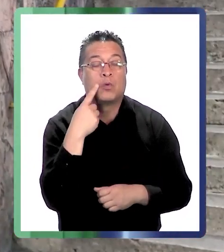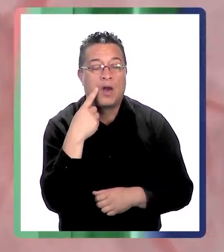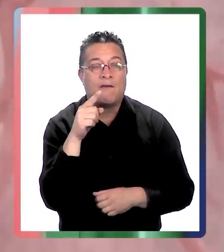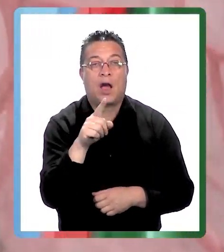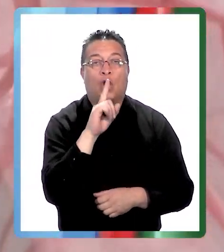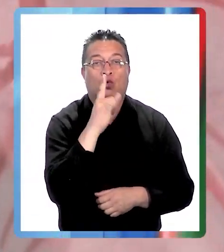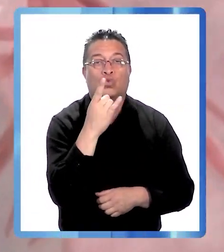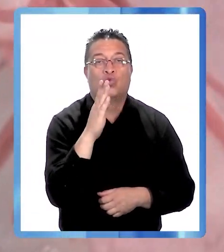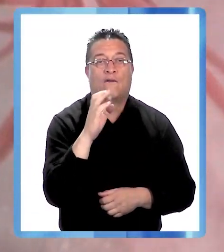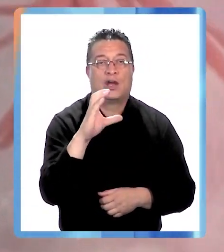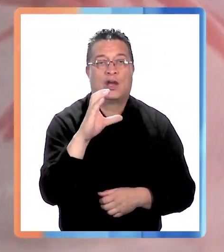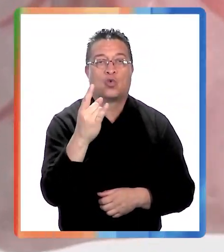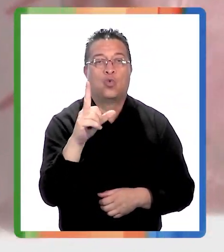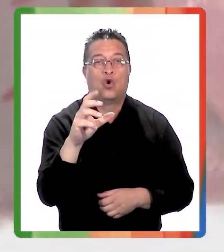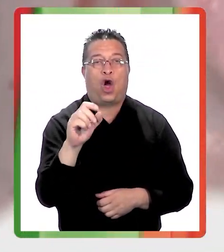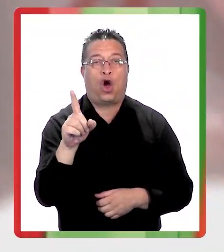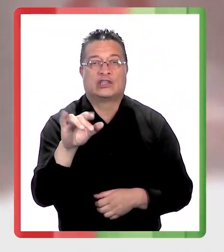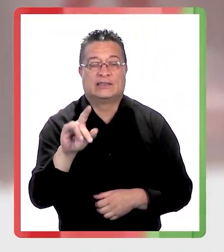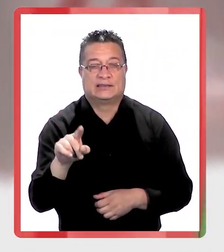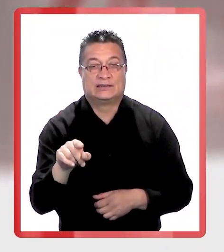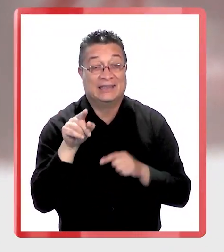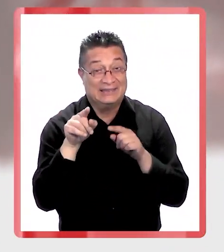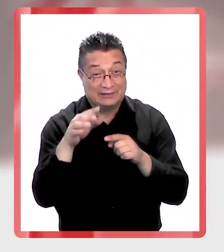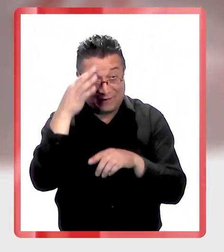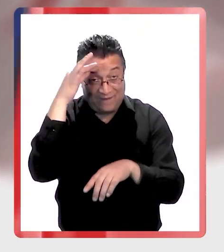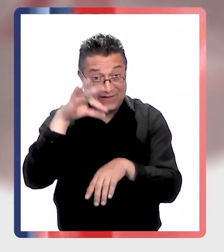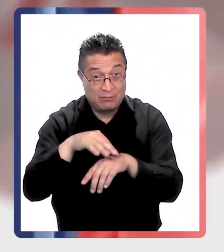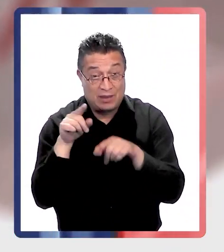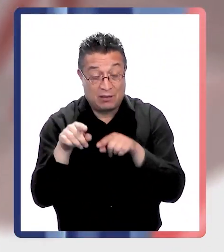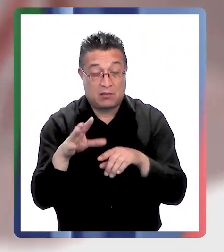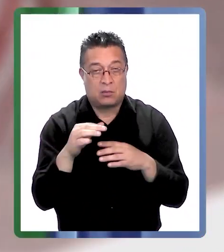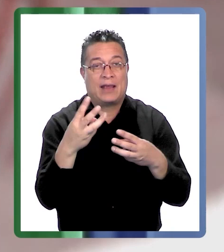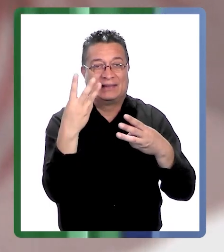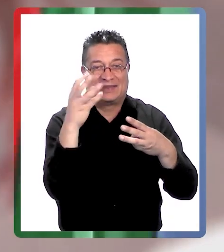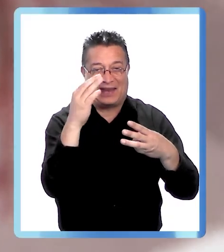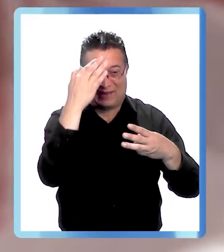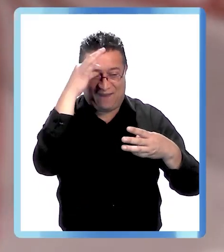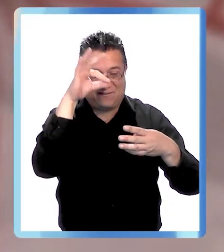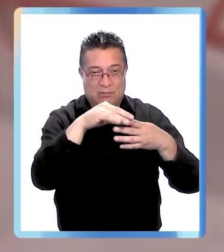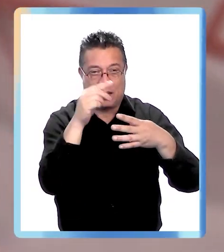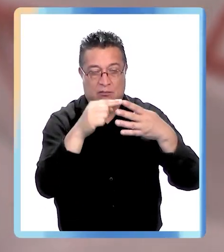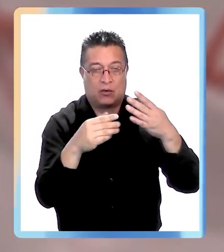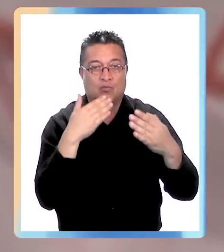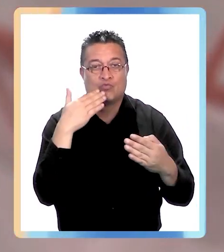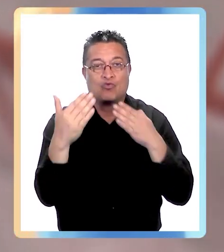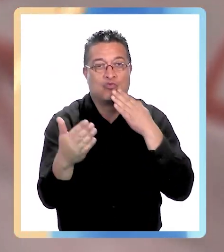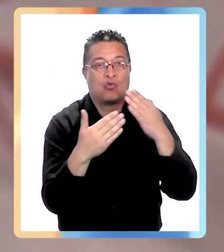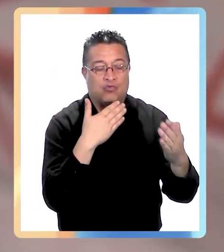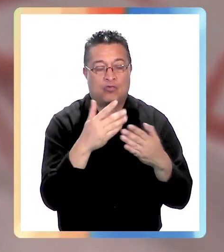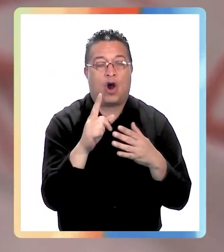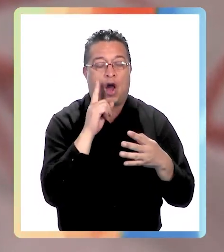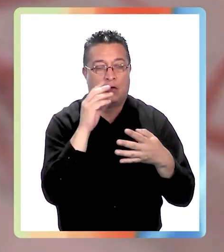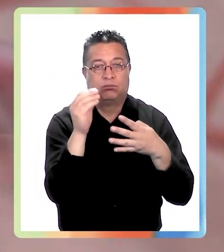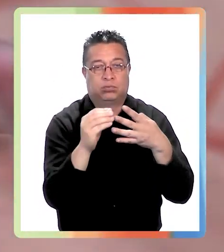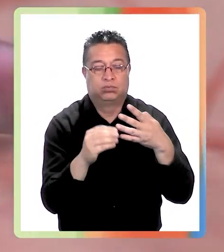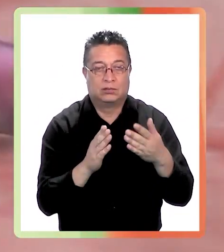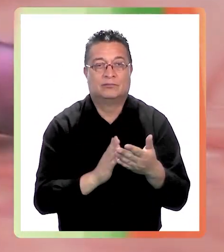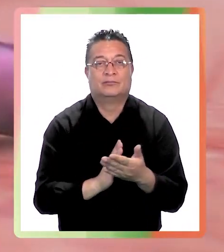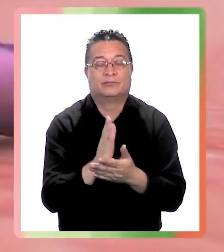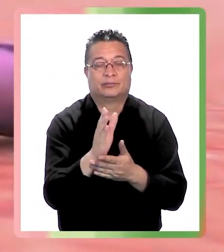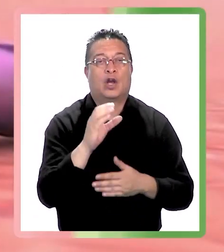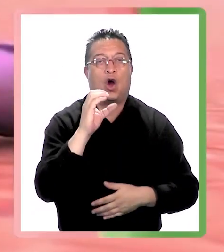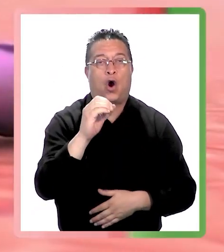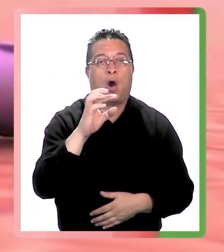tuberculosis. La tuberculosis es una de las 30 enfermedades transmisibles contempladas en la iniciativa de